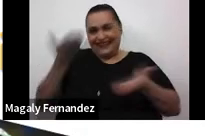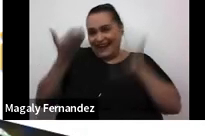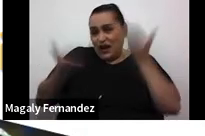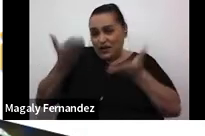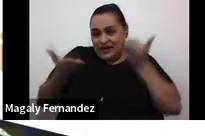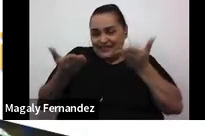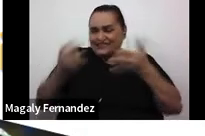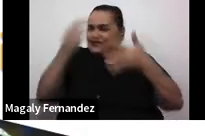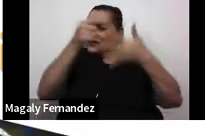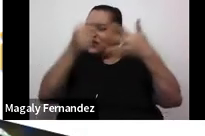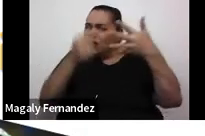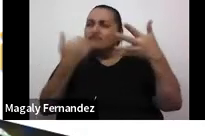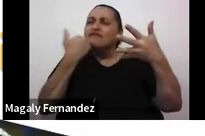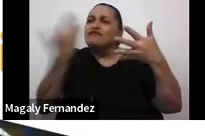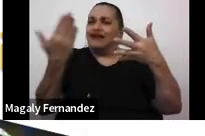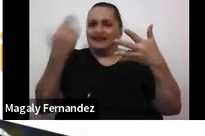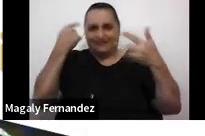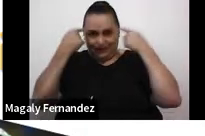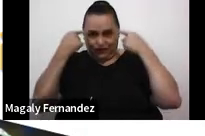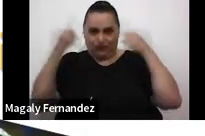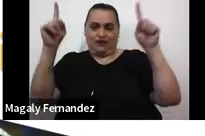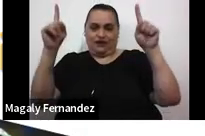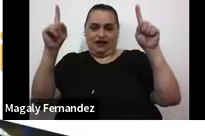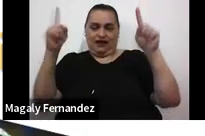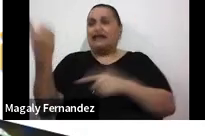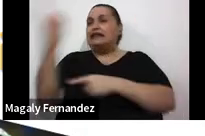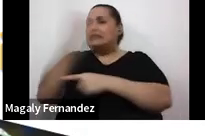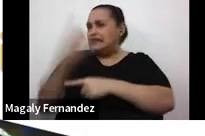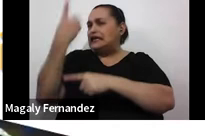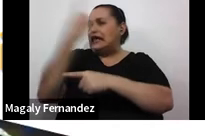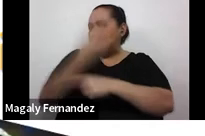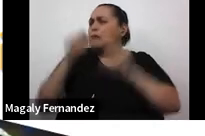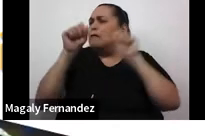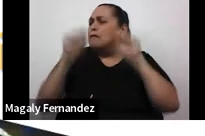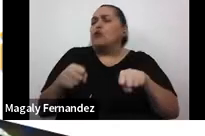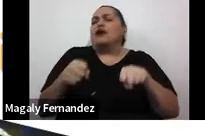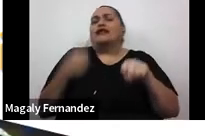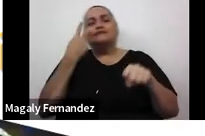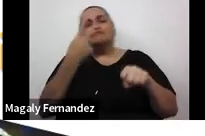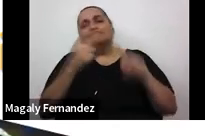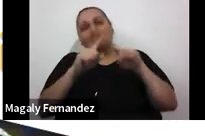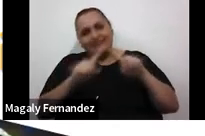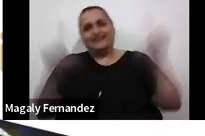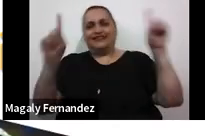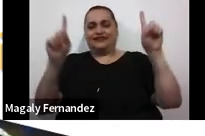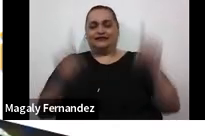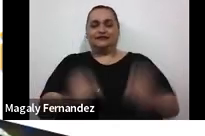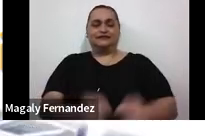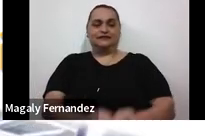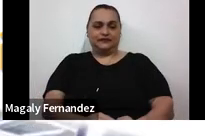fáciles de lograr no en el día a día y pueden hacer una gran diferencia pasemos a la